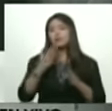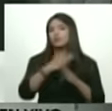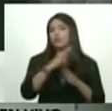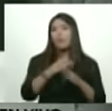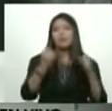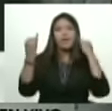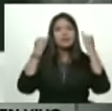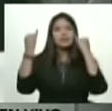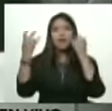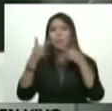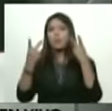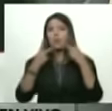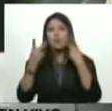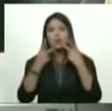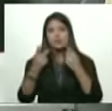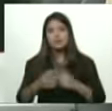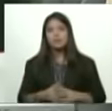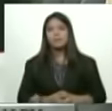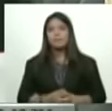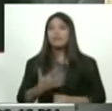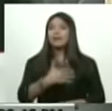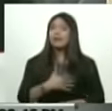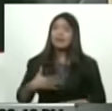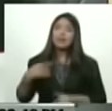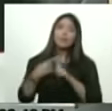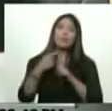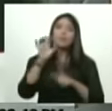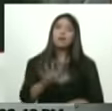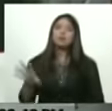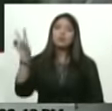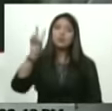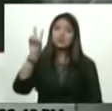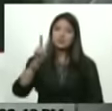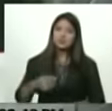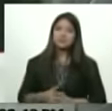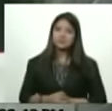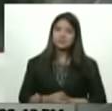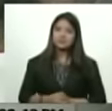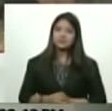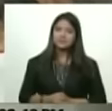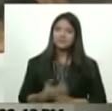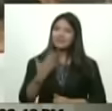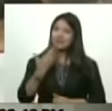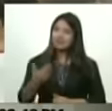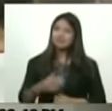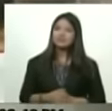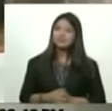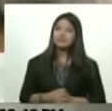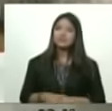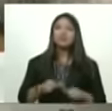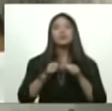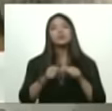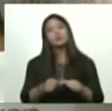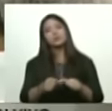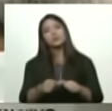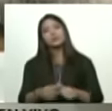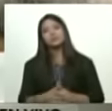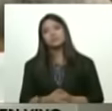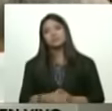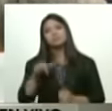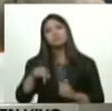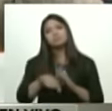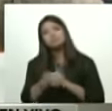posición política que podamos ocupar, queremos el bienestar para Venezuela. Bien, muchas gracias. Continuamos por